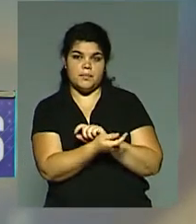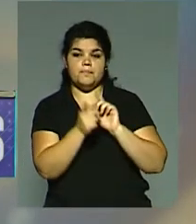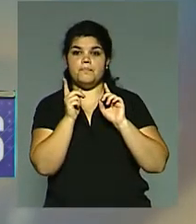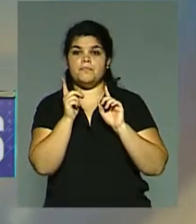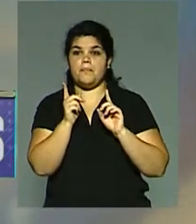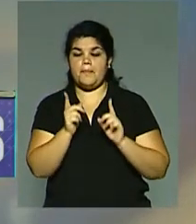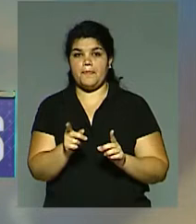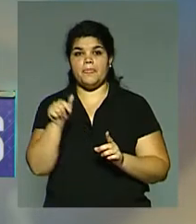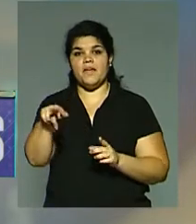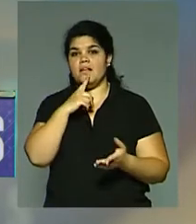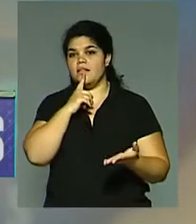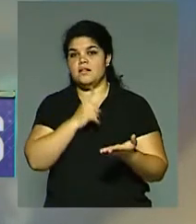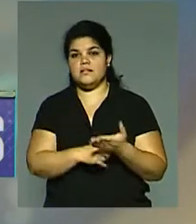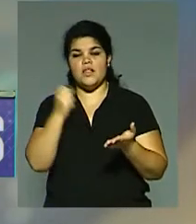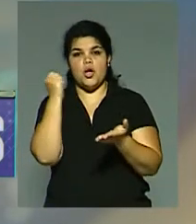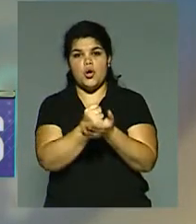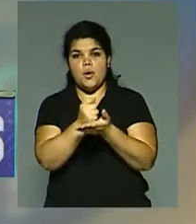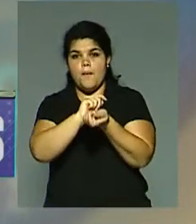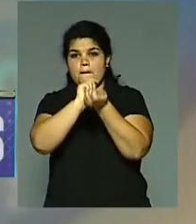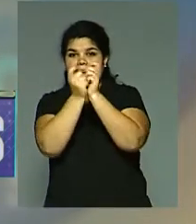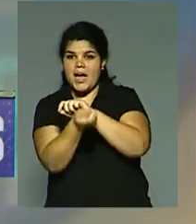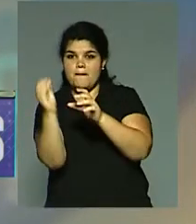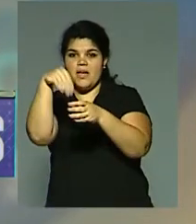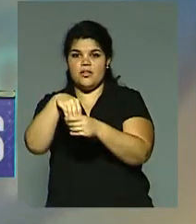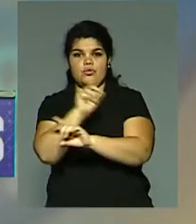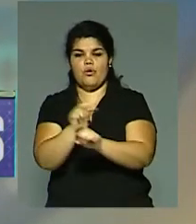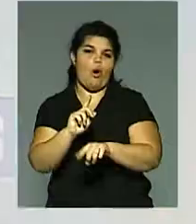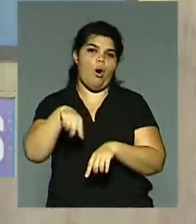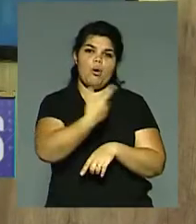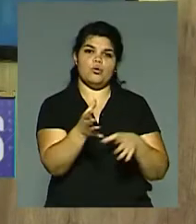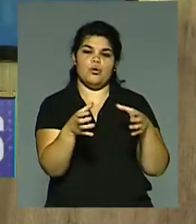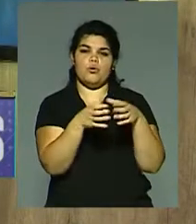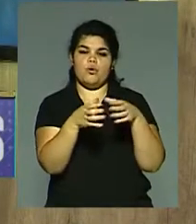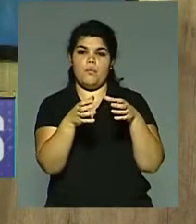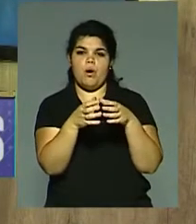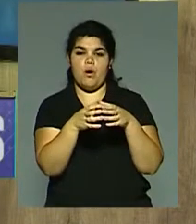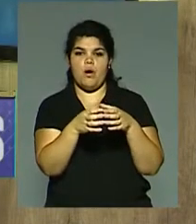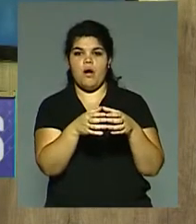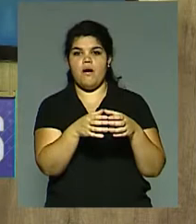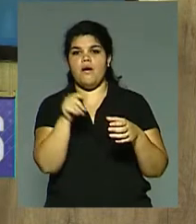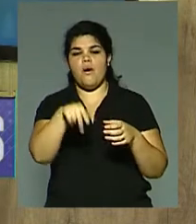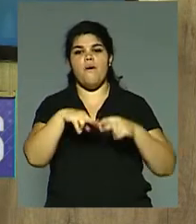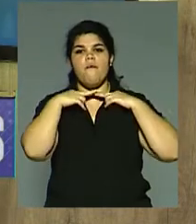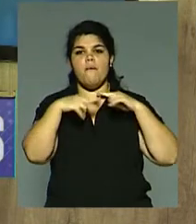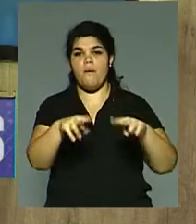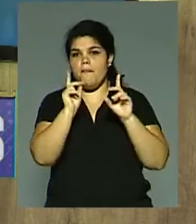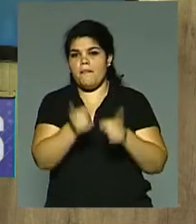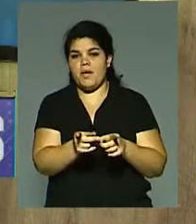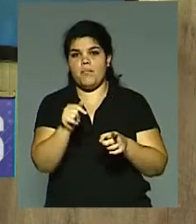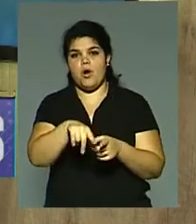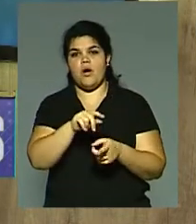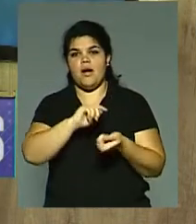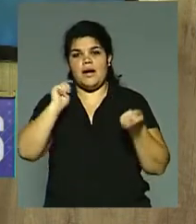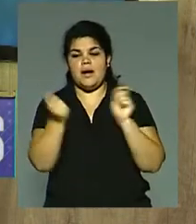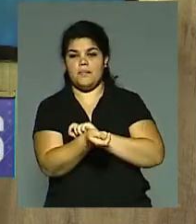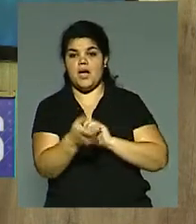eligió no el sello Cambiemos, sino que era Frente con Vos. Uh-huh. Bueno, era color amarillo, pero eligieron no llevar a Cambiemos. Otro nombre, recordemos,